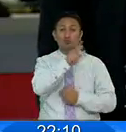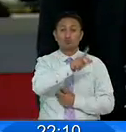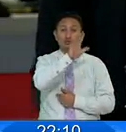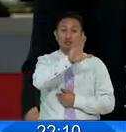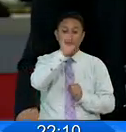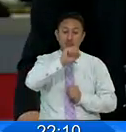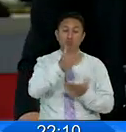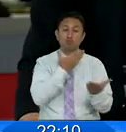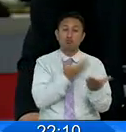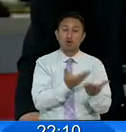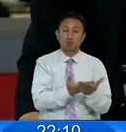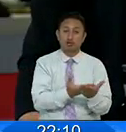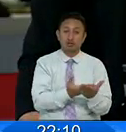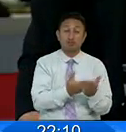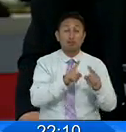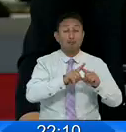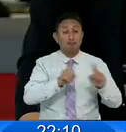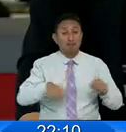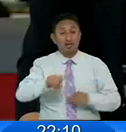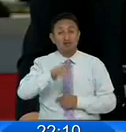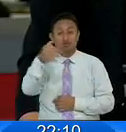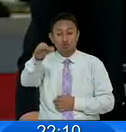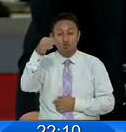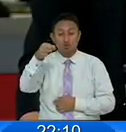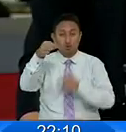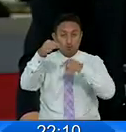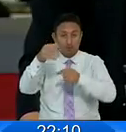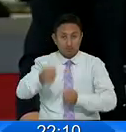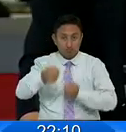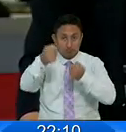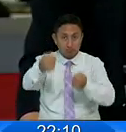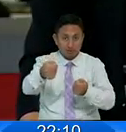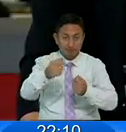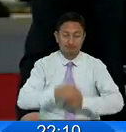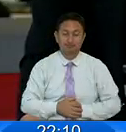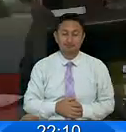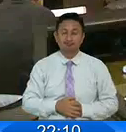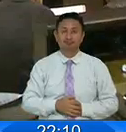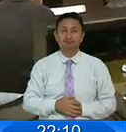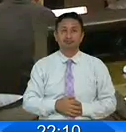aunque todo dependerá del documento que se ha puesto a consideración